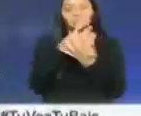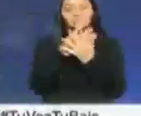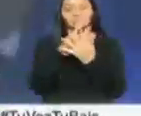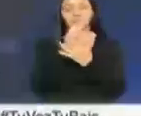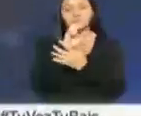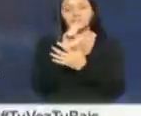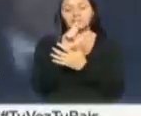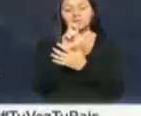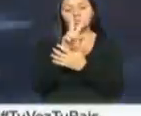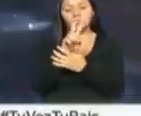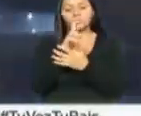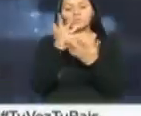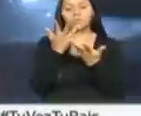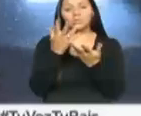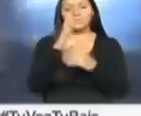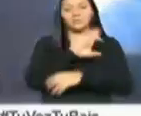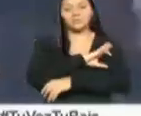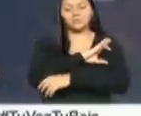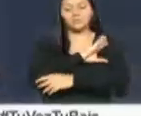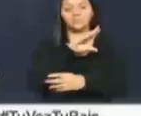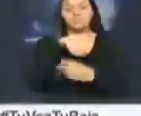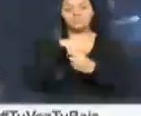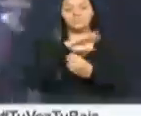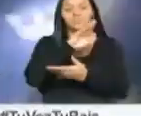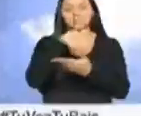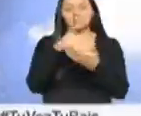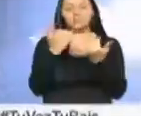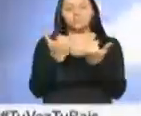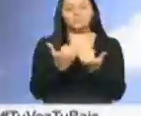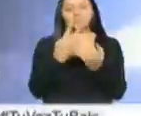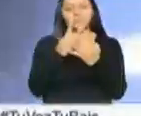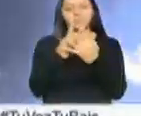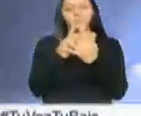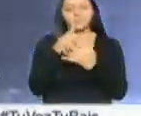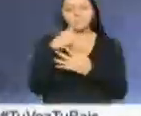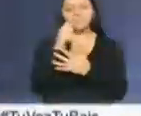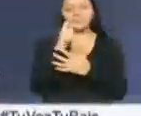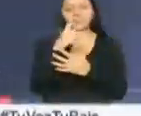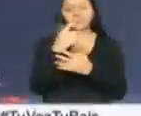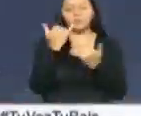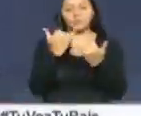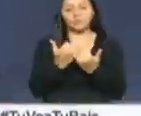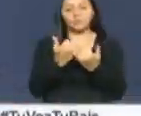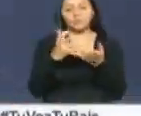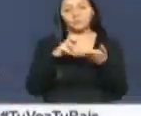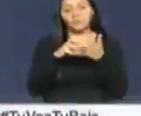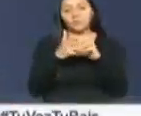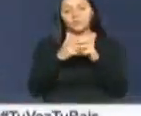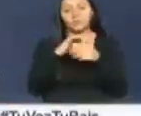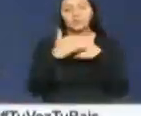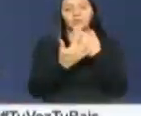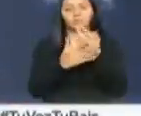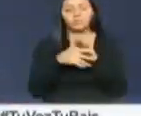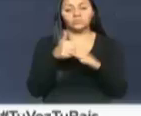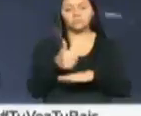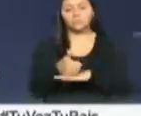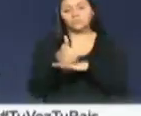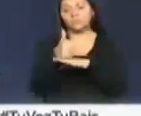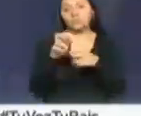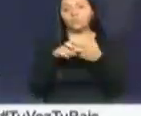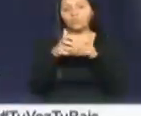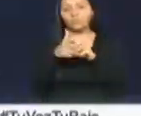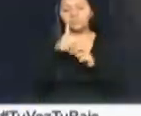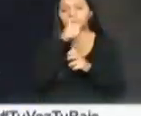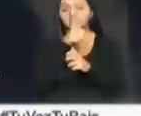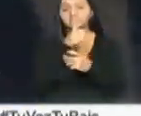Seúl. El Tribunal del Distrito Central emitió orden de prisión contra Park por soborno, abuso de autoridad, coerción y filtración de secretos